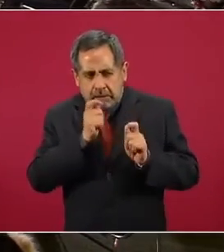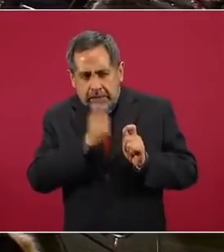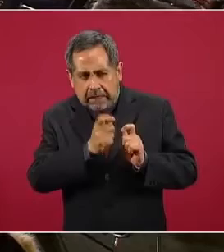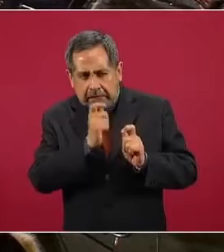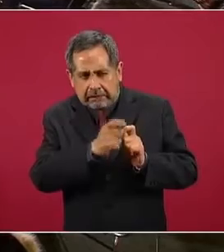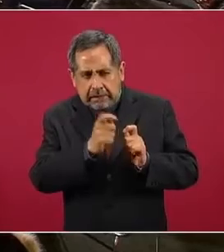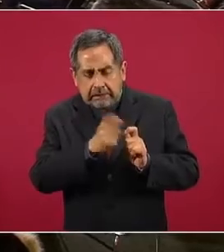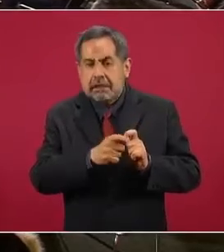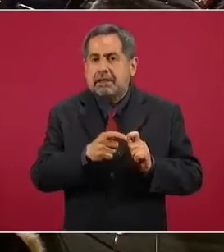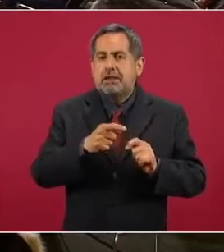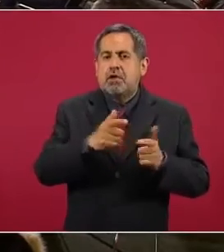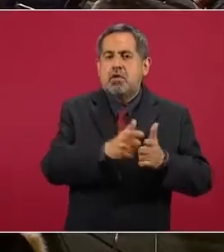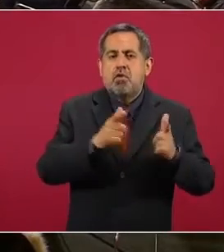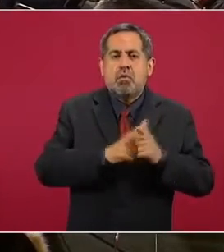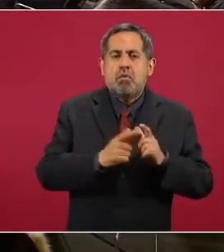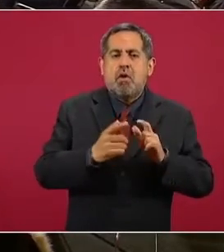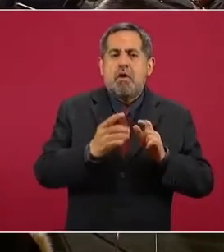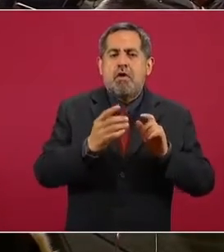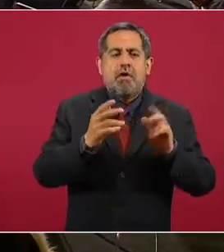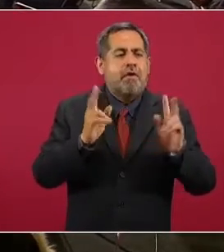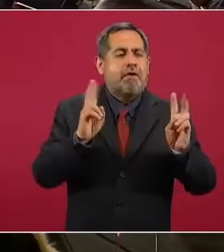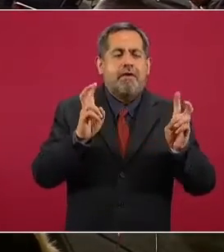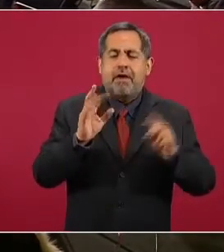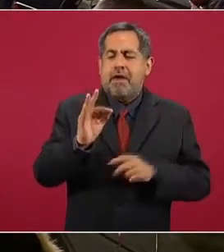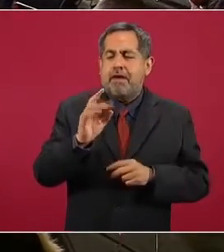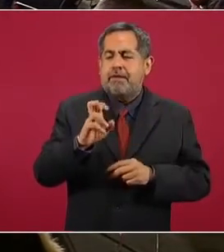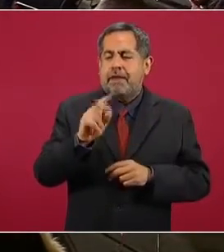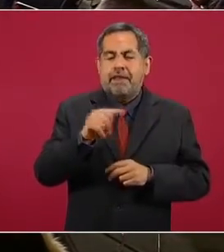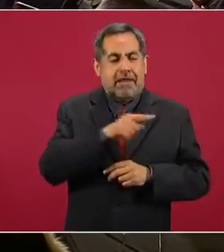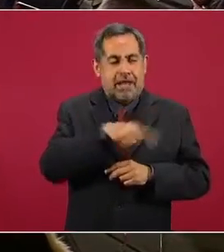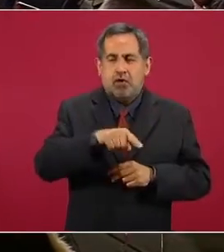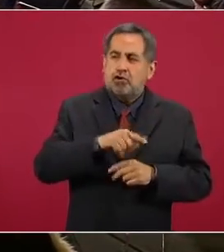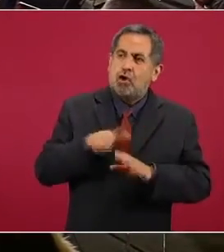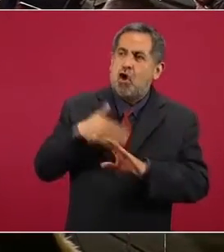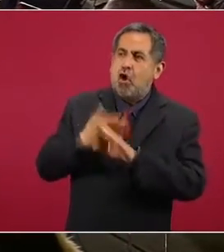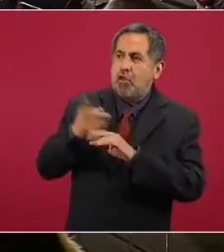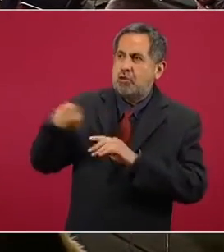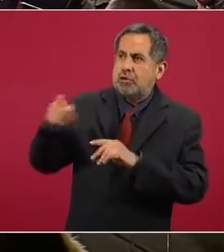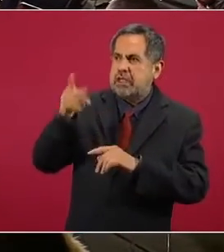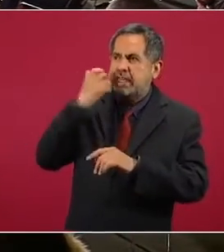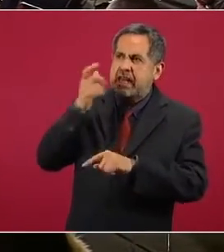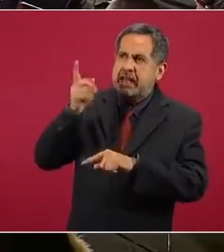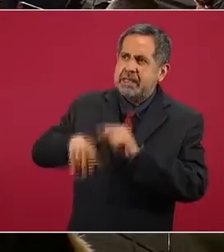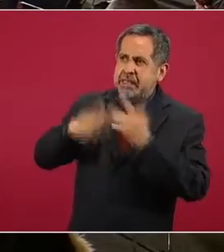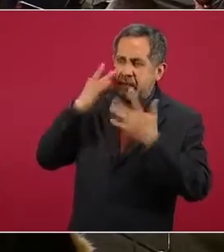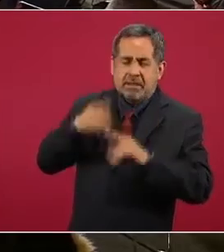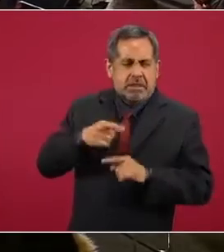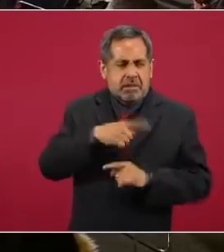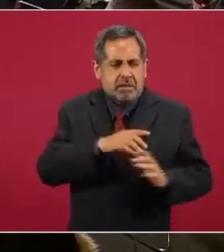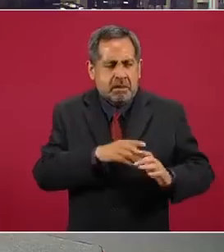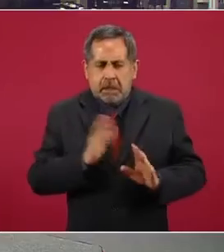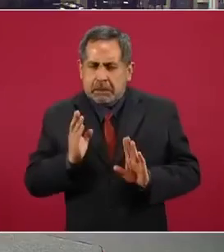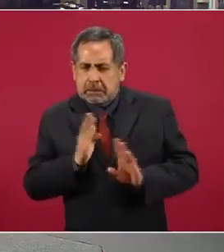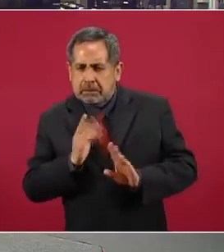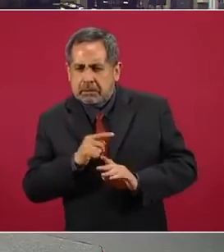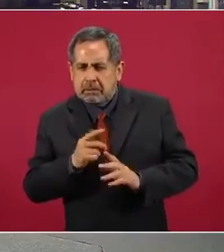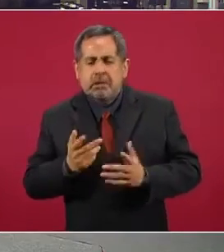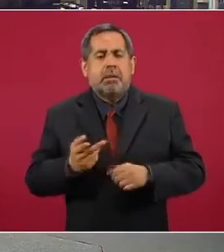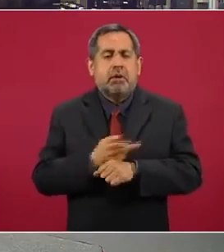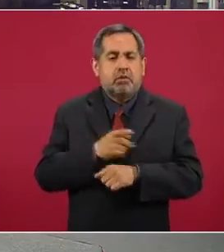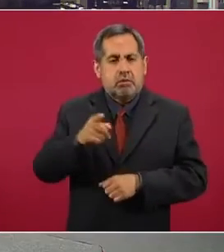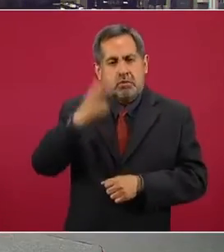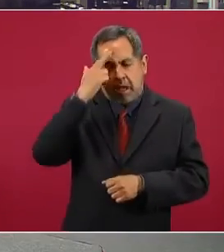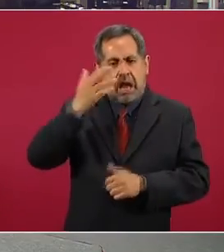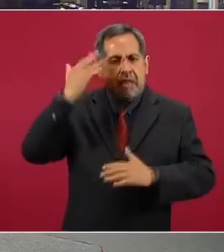frente que está en contra de usted y que está pidiendo que pues salga de la presidencia. Yo le quiero preguntar qué fue lo que pasó. Usted